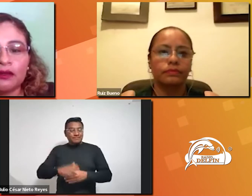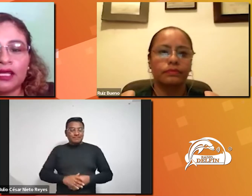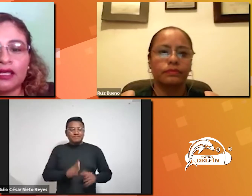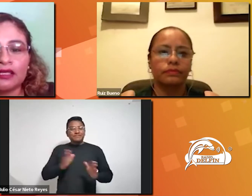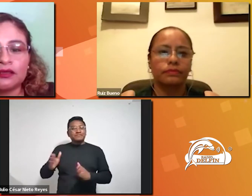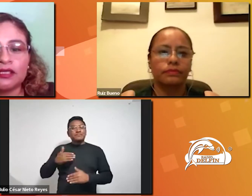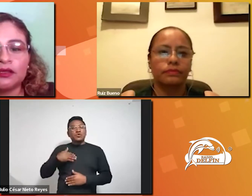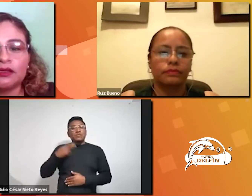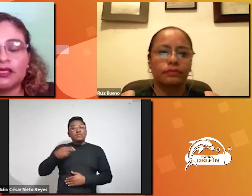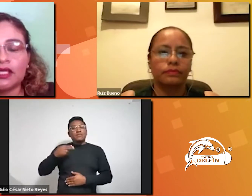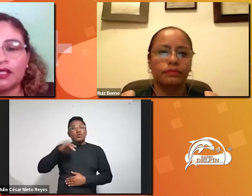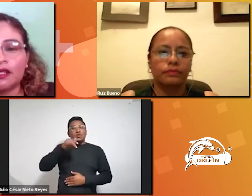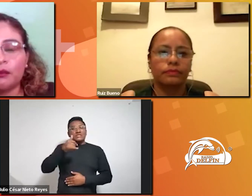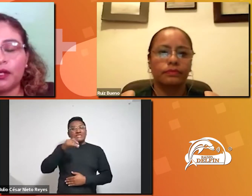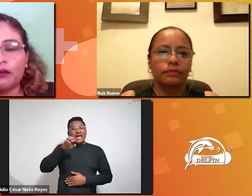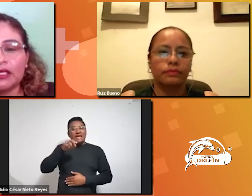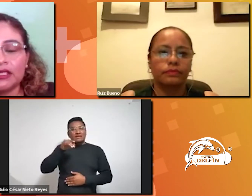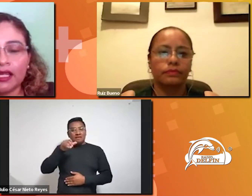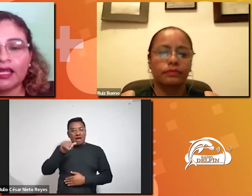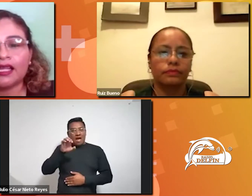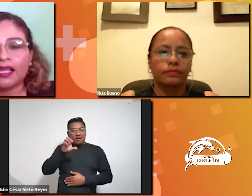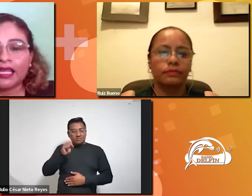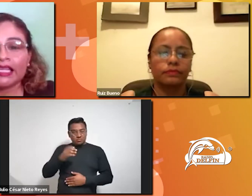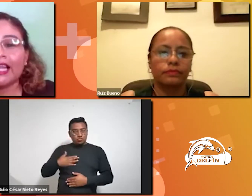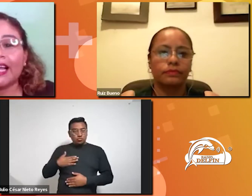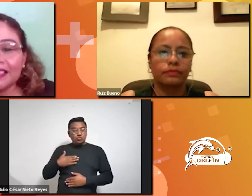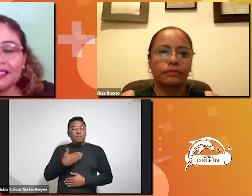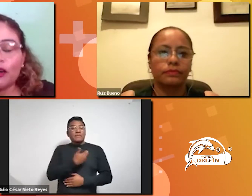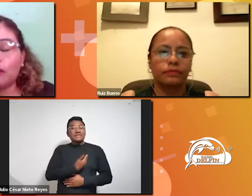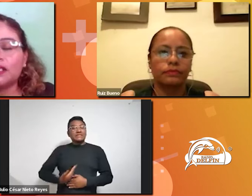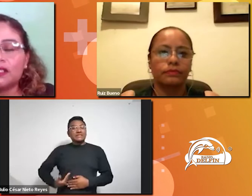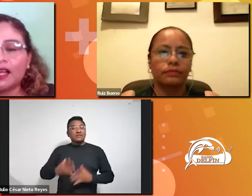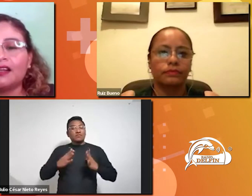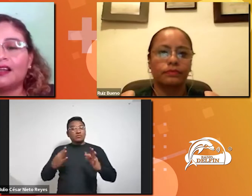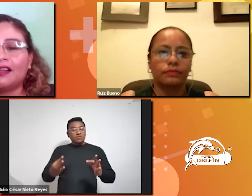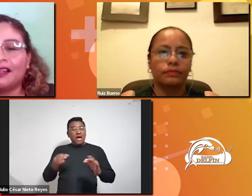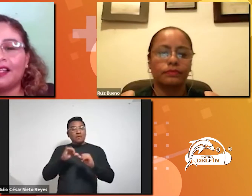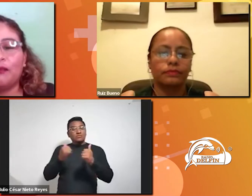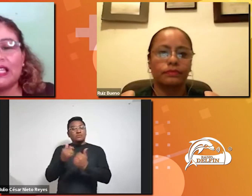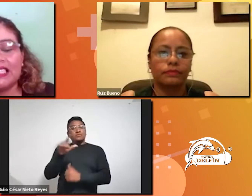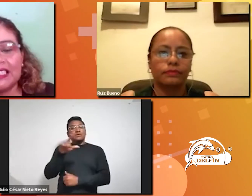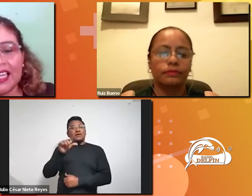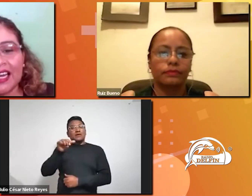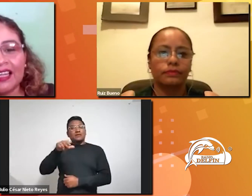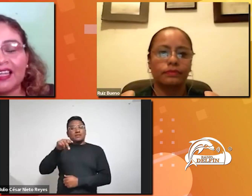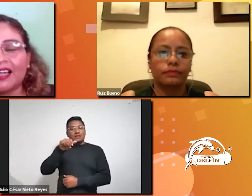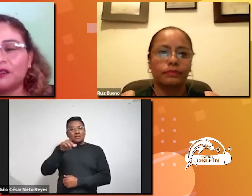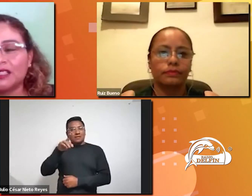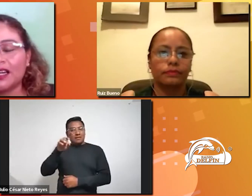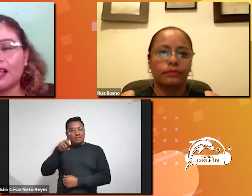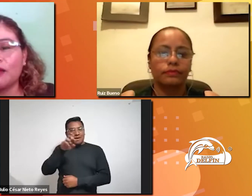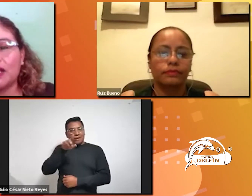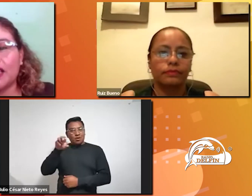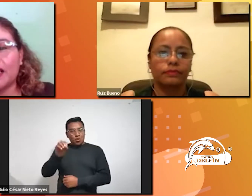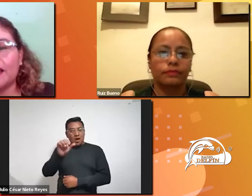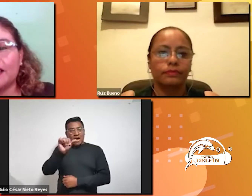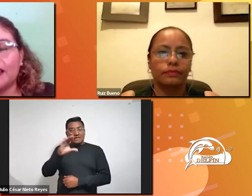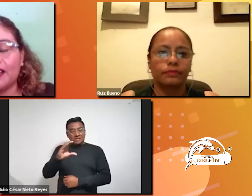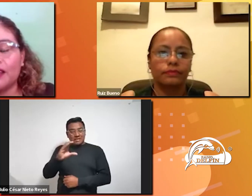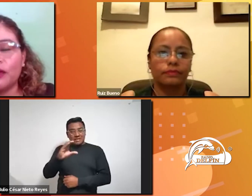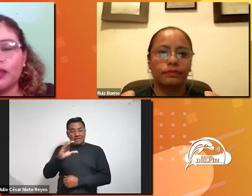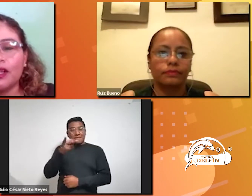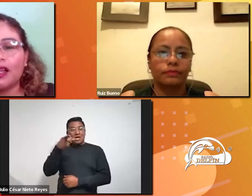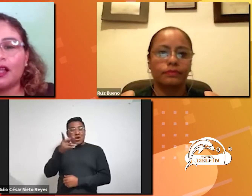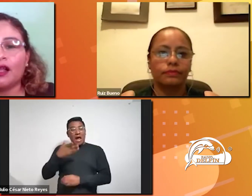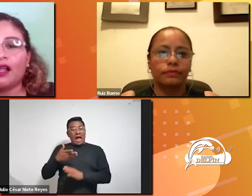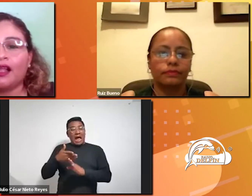y fundadora de la Asociación Llanta de Perro AC, y antes de comenzar y presentarle a nuestra gran invitada del día